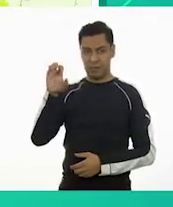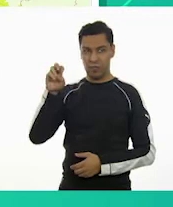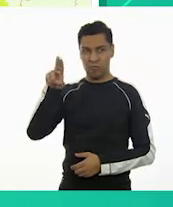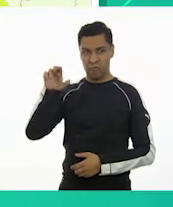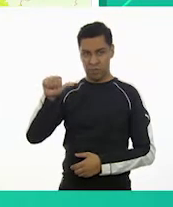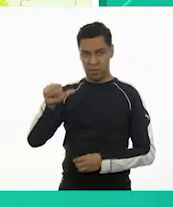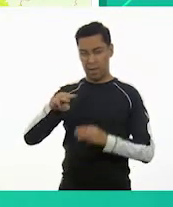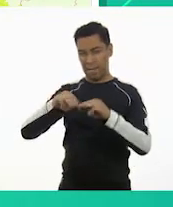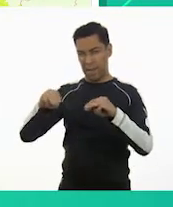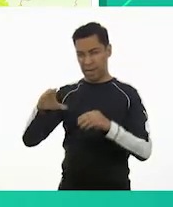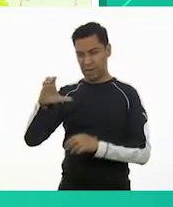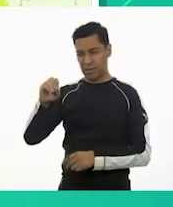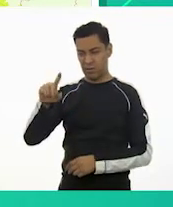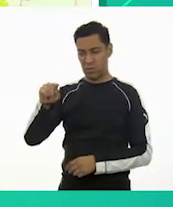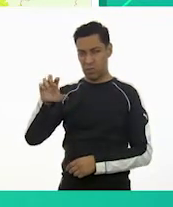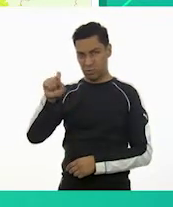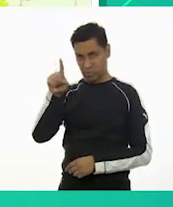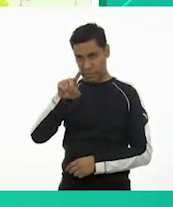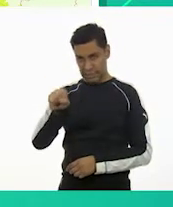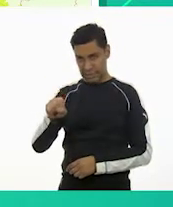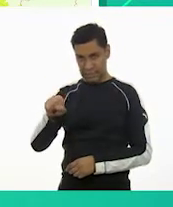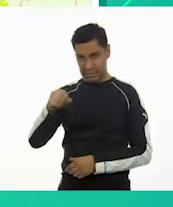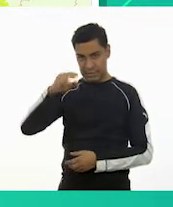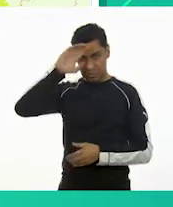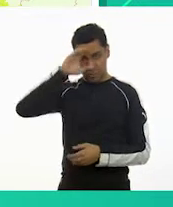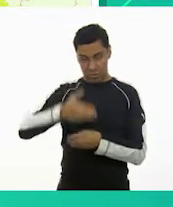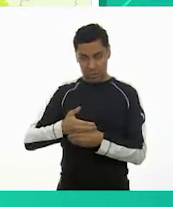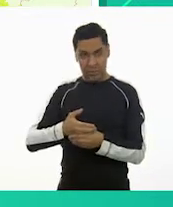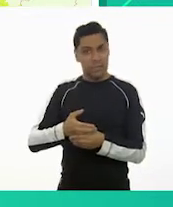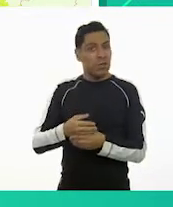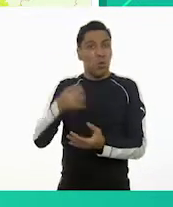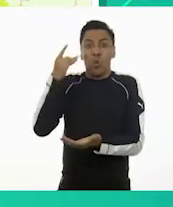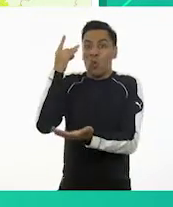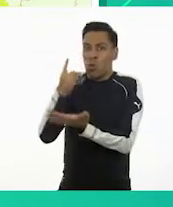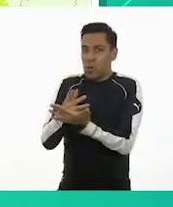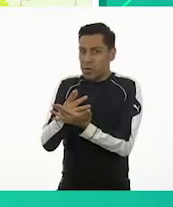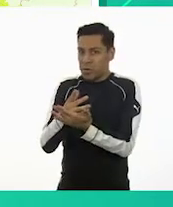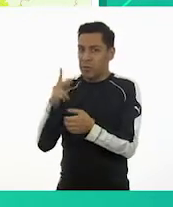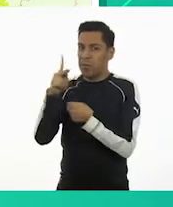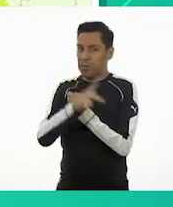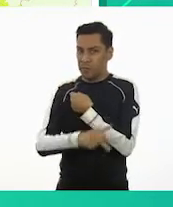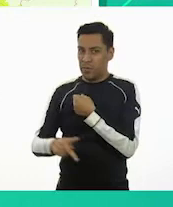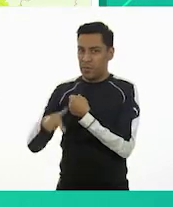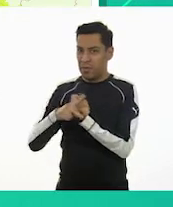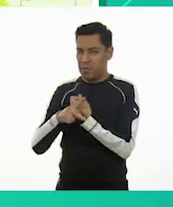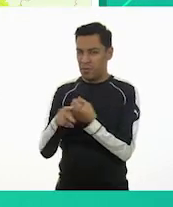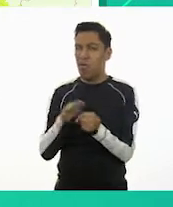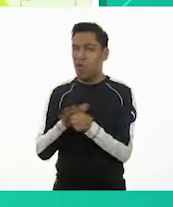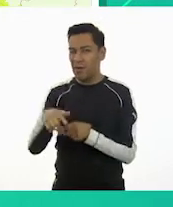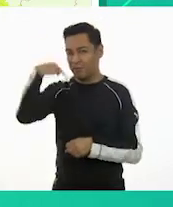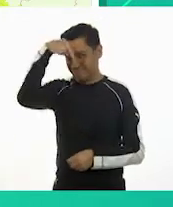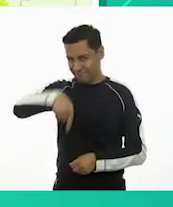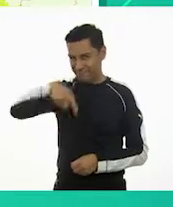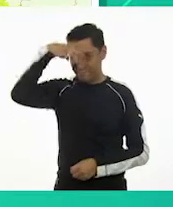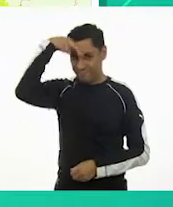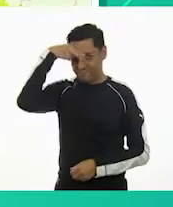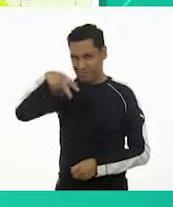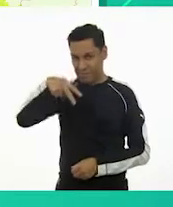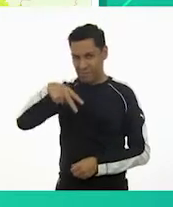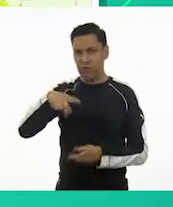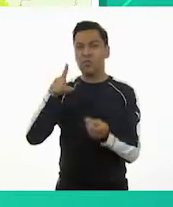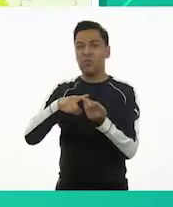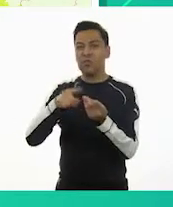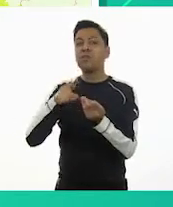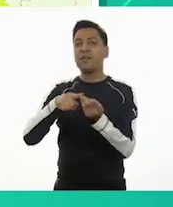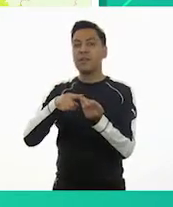como Mar de Cortés, es el único mar que pertenece a un solo país. Es 100% mexicano. Se ubica al noroeste